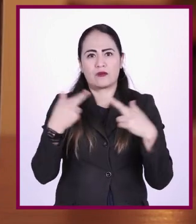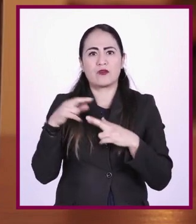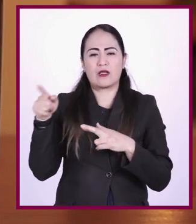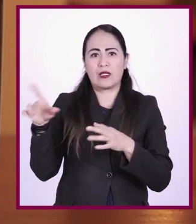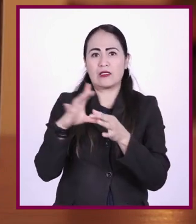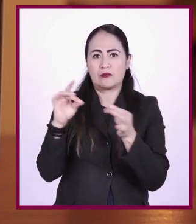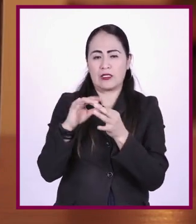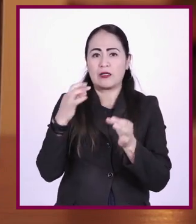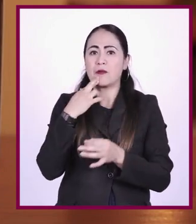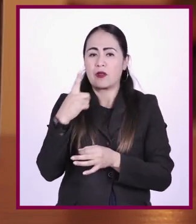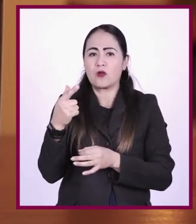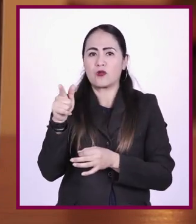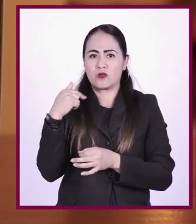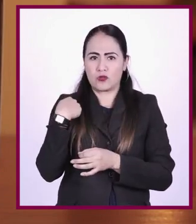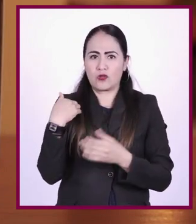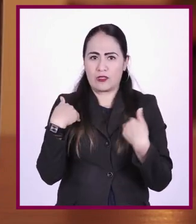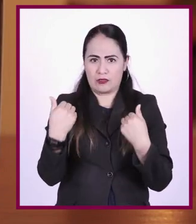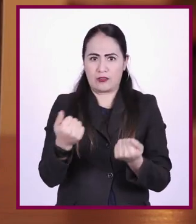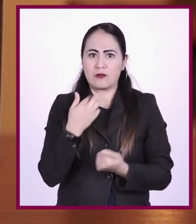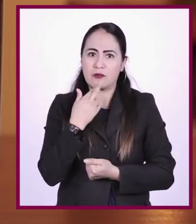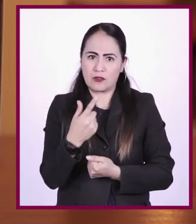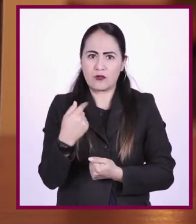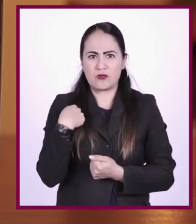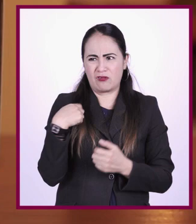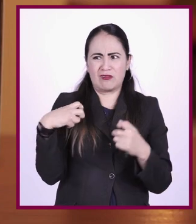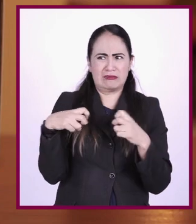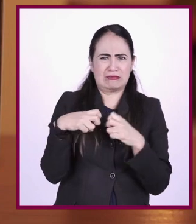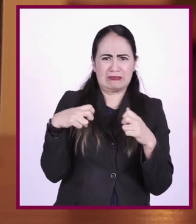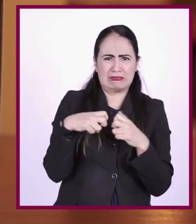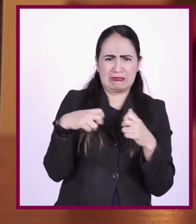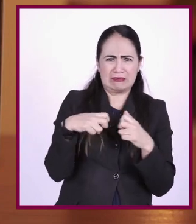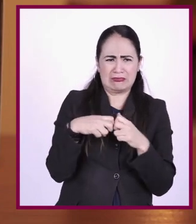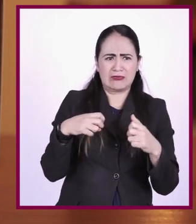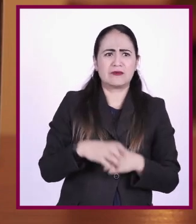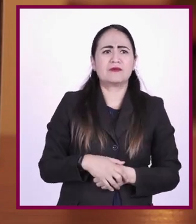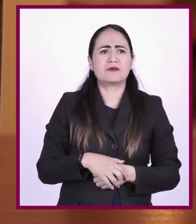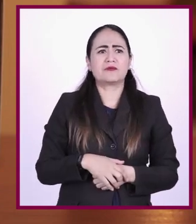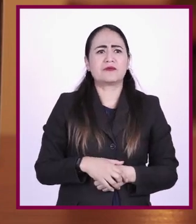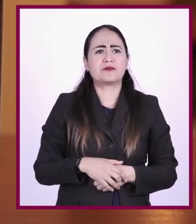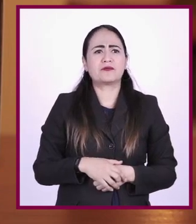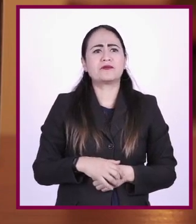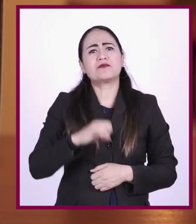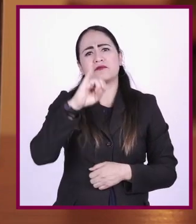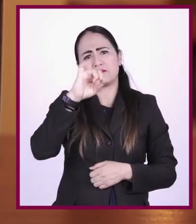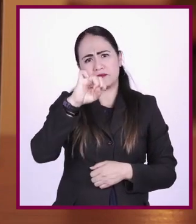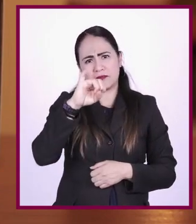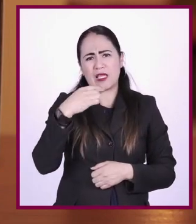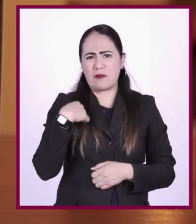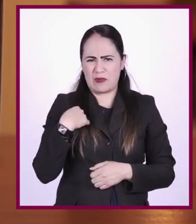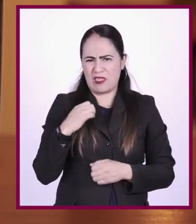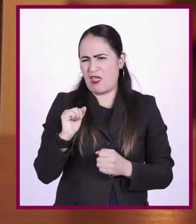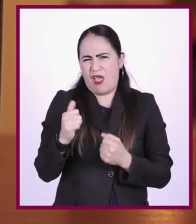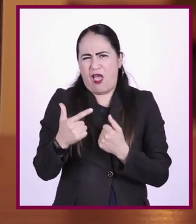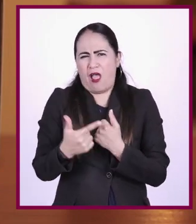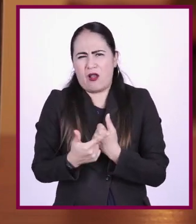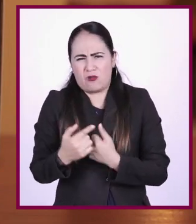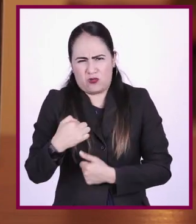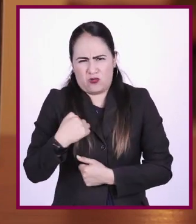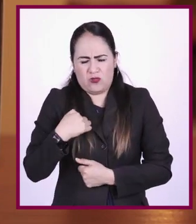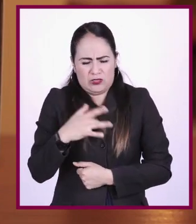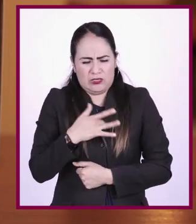si algo me enoja, lo voy a hacer mal y no me va a salir. Pero si en cambio estoy